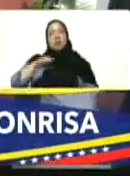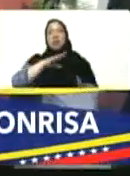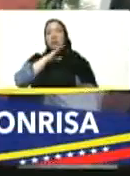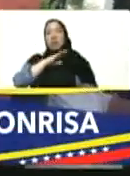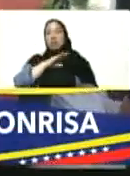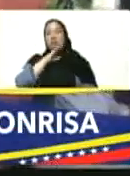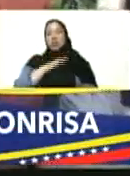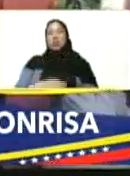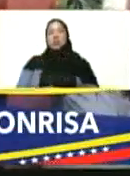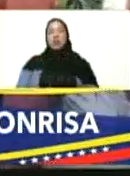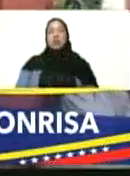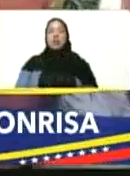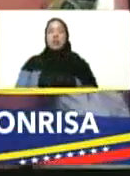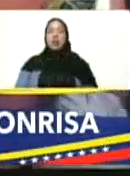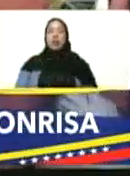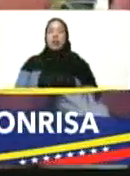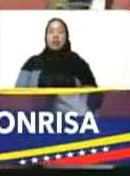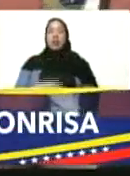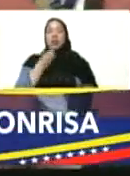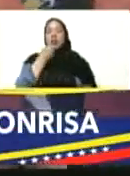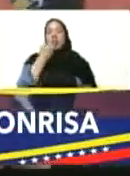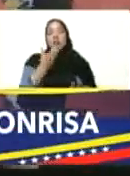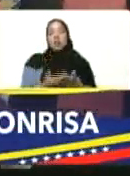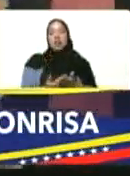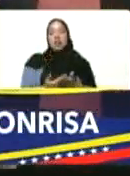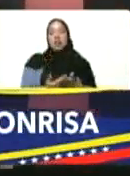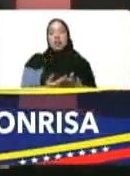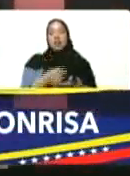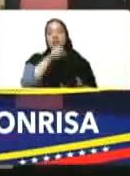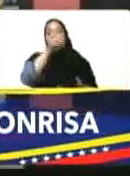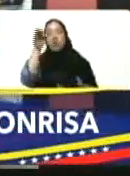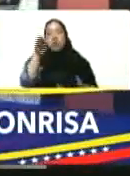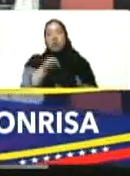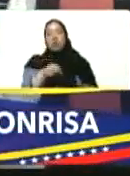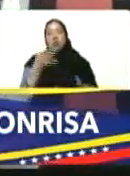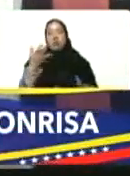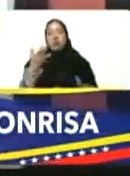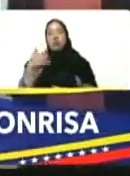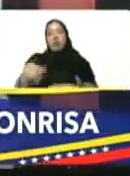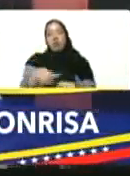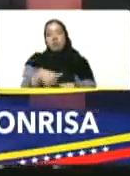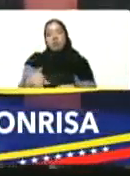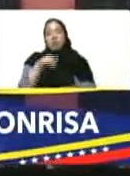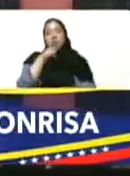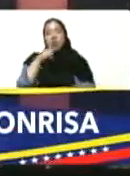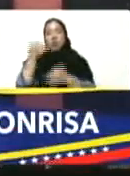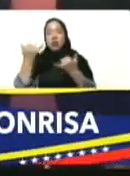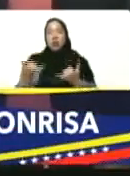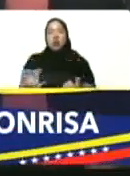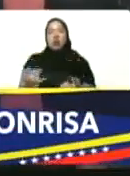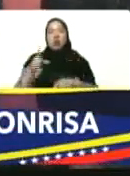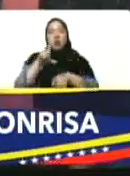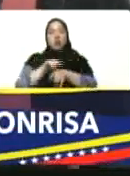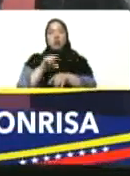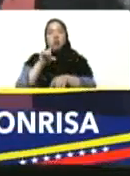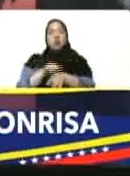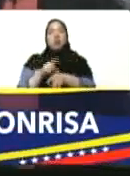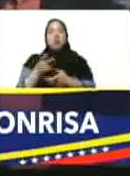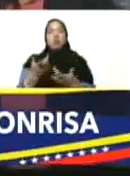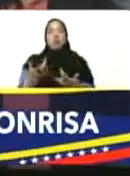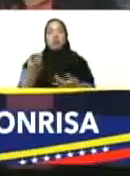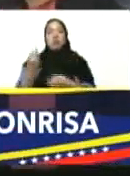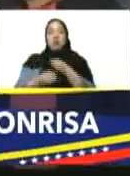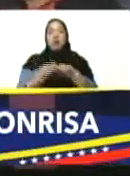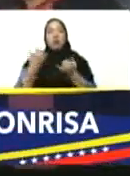los pacientes agradeciéndole 100%, yo en lo personal al doctor Santiago Gómez y a la doctora Maricel Velázquez, que lo dejo